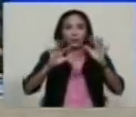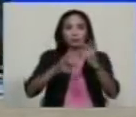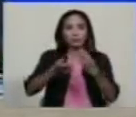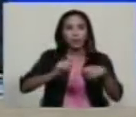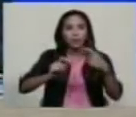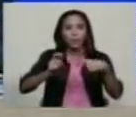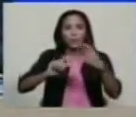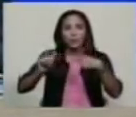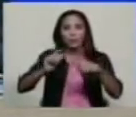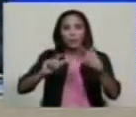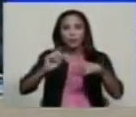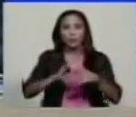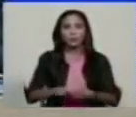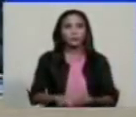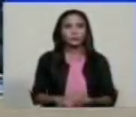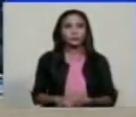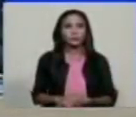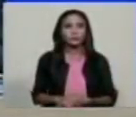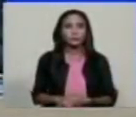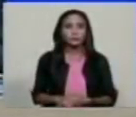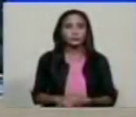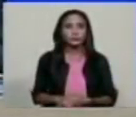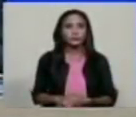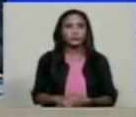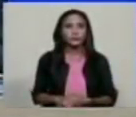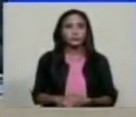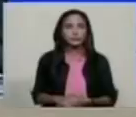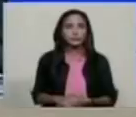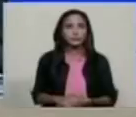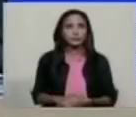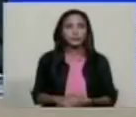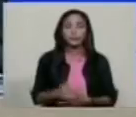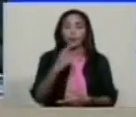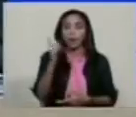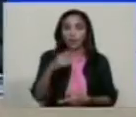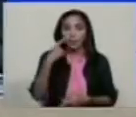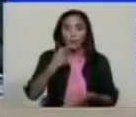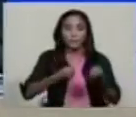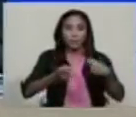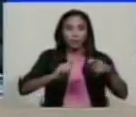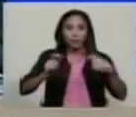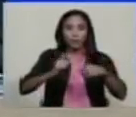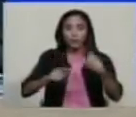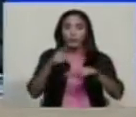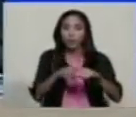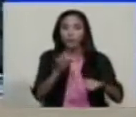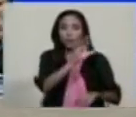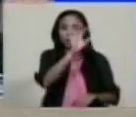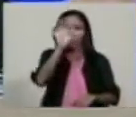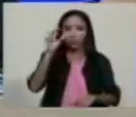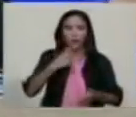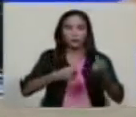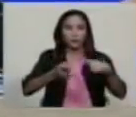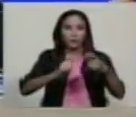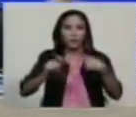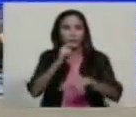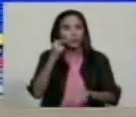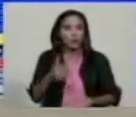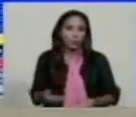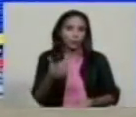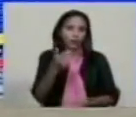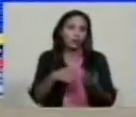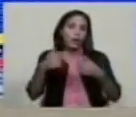La riqueza que realizamos con la venta de estos productos al exterior, fundamentalmente el